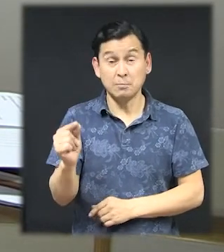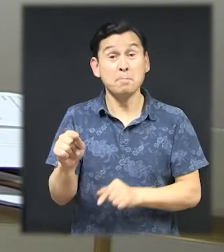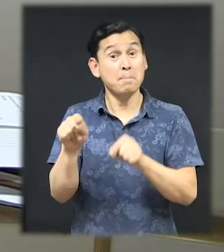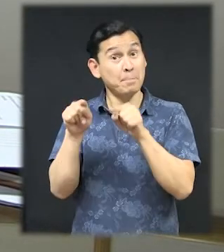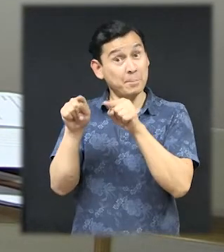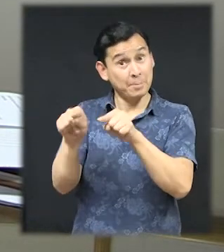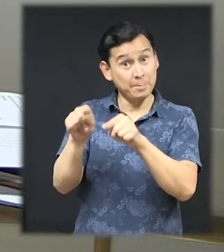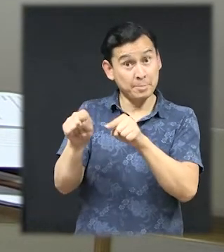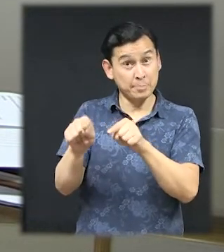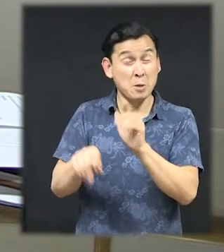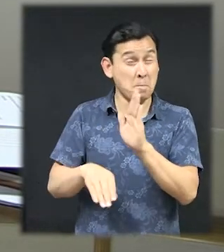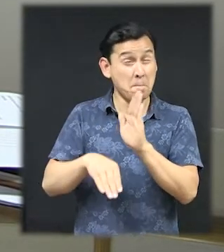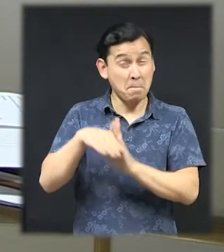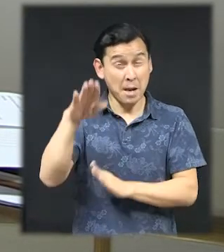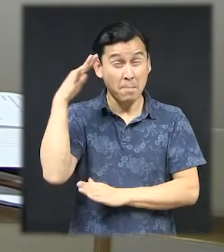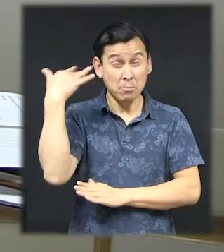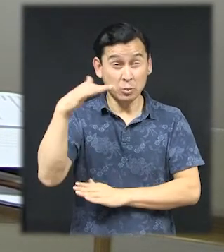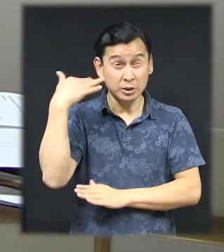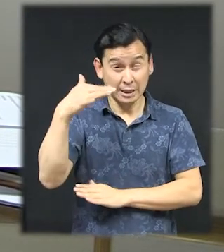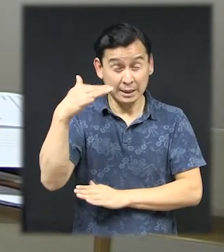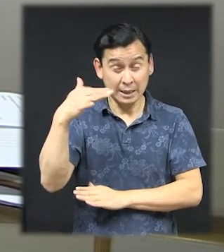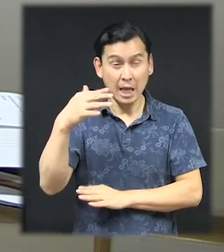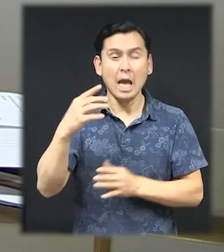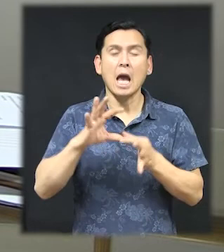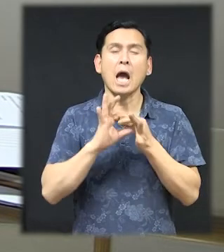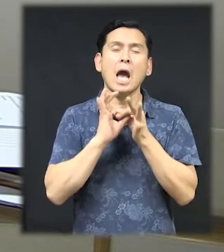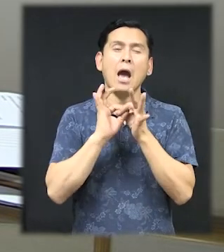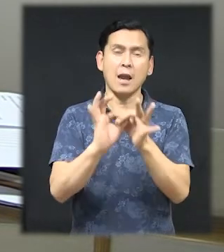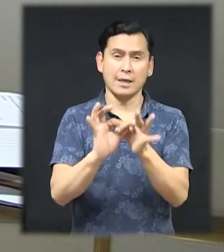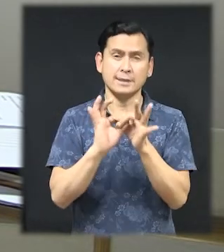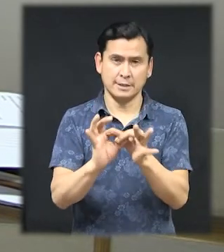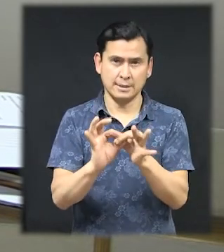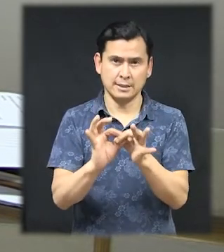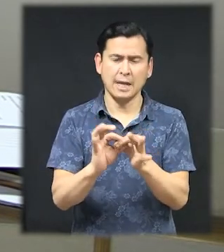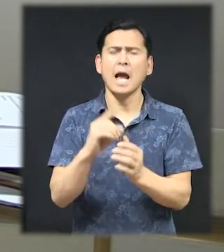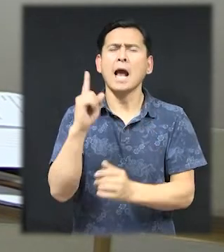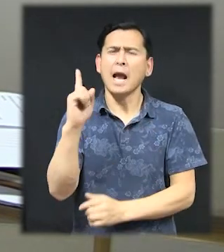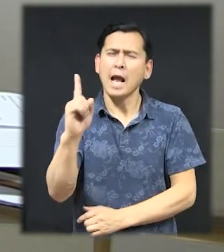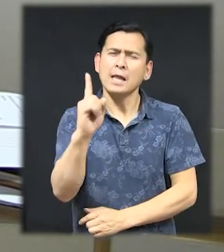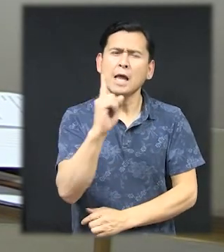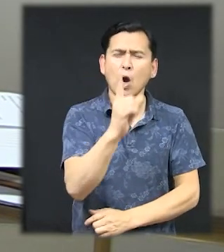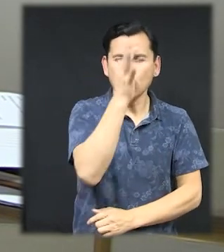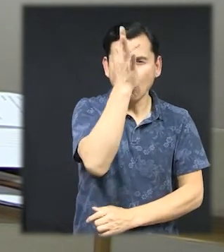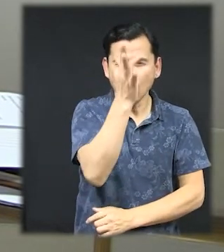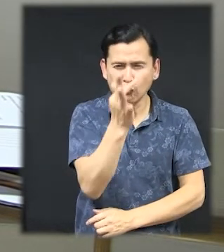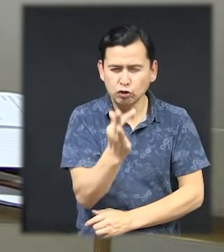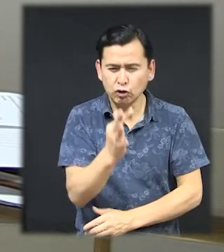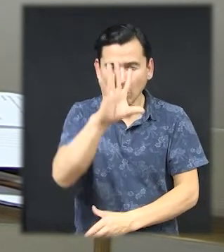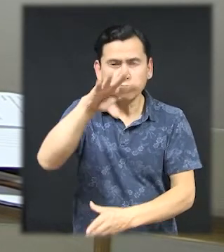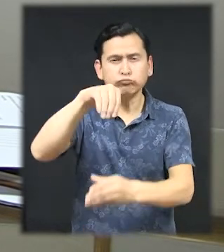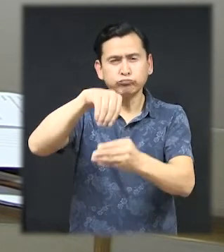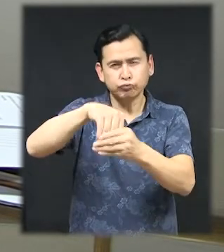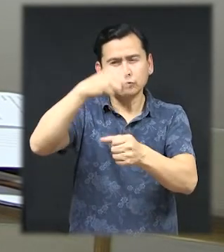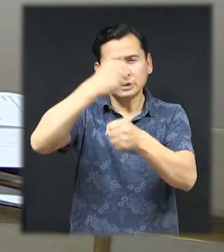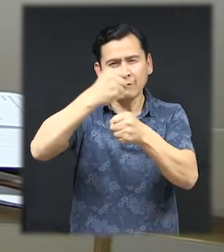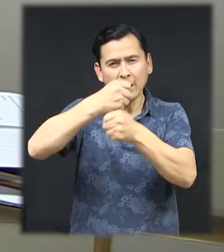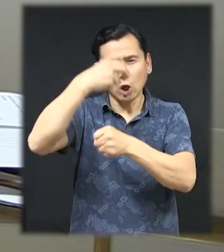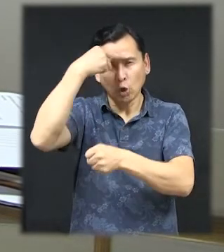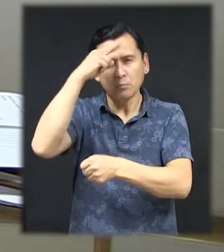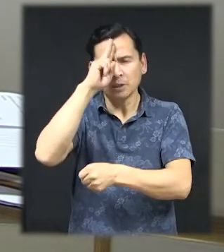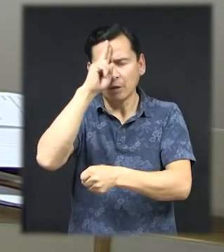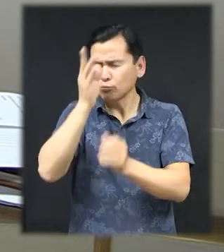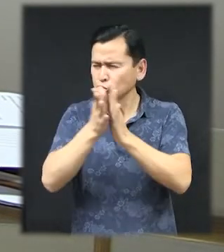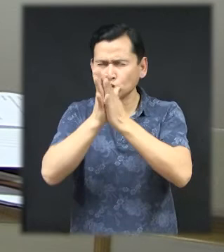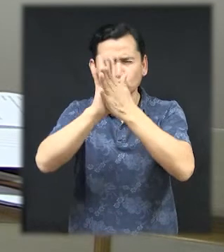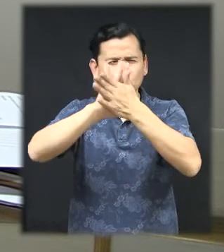en toda nuestra capacidad exigida, con personal que ciertamente tiene un nivel de cansancio, pero que no afloja, que está